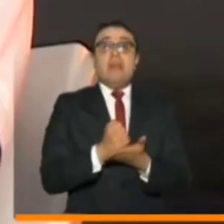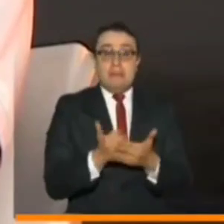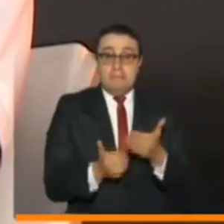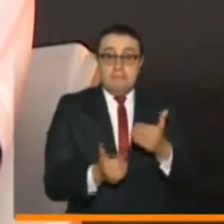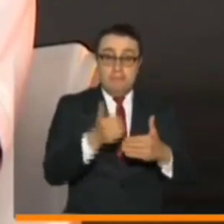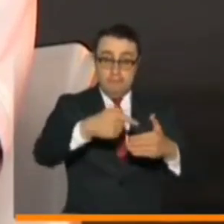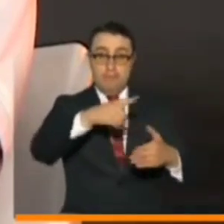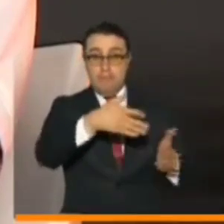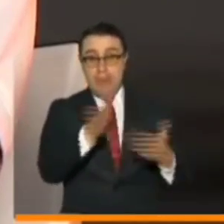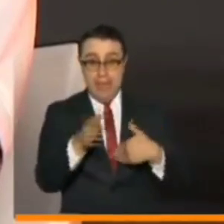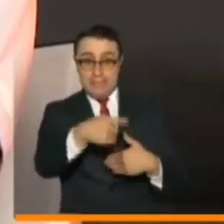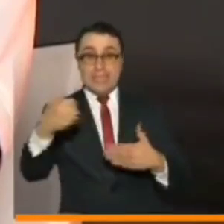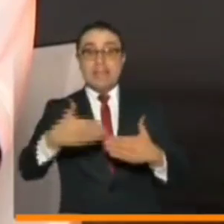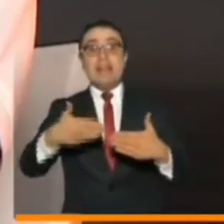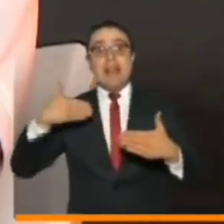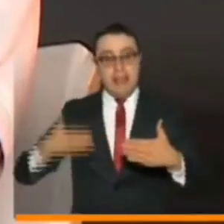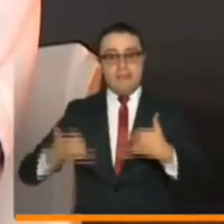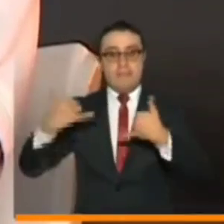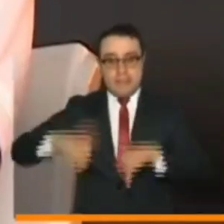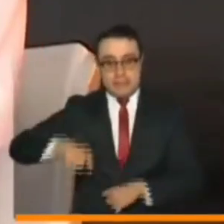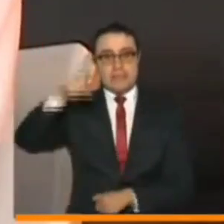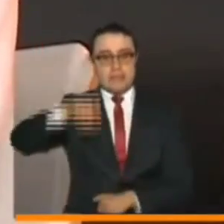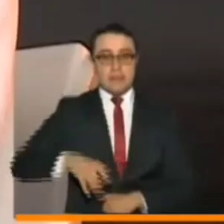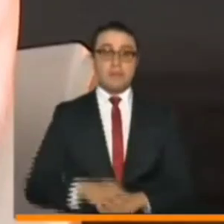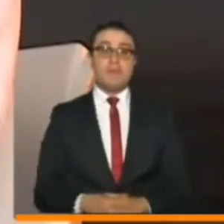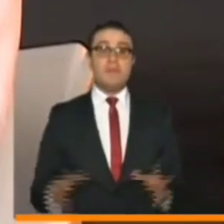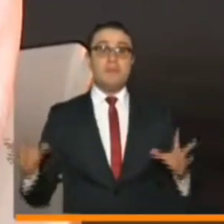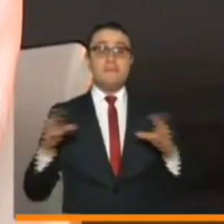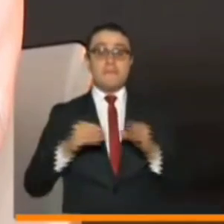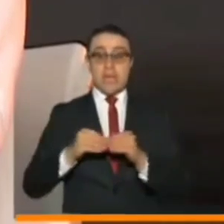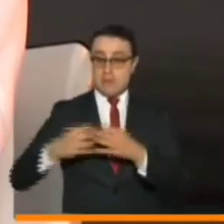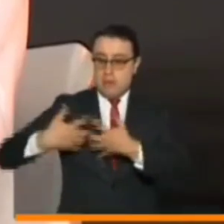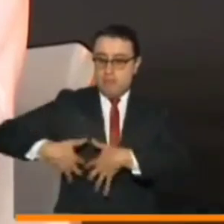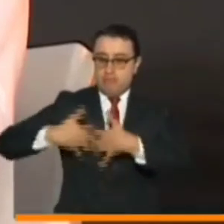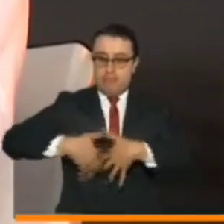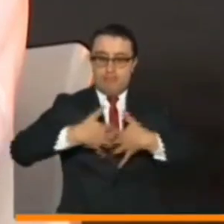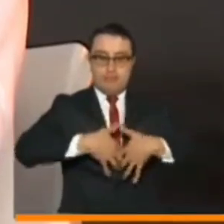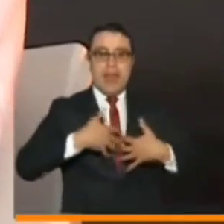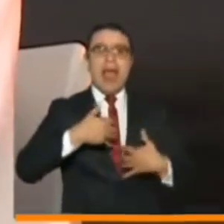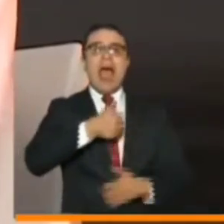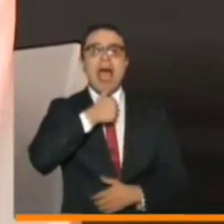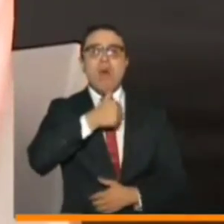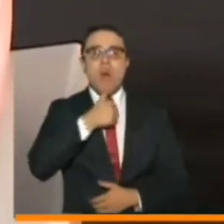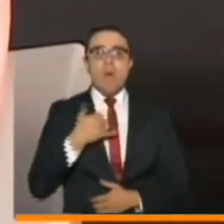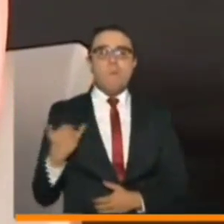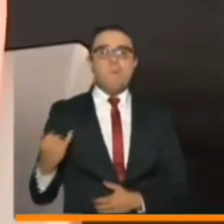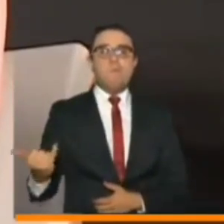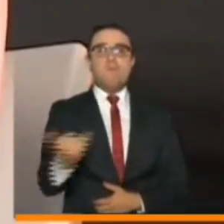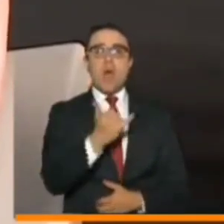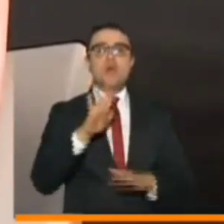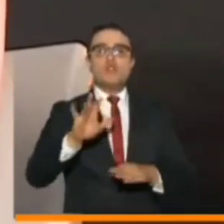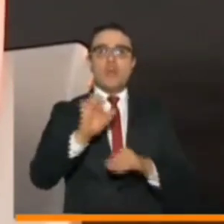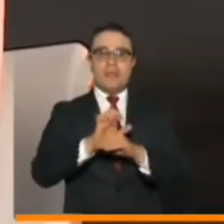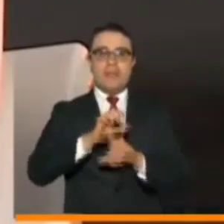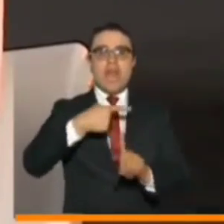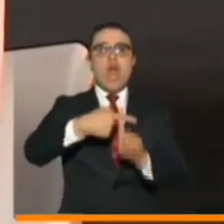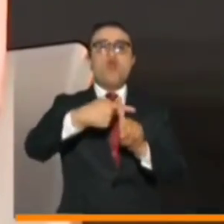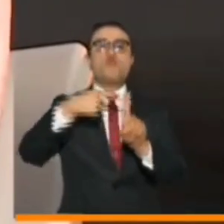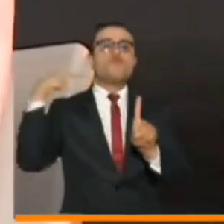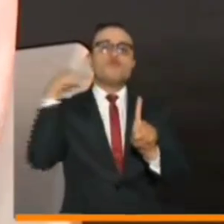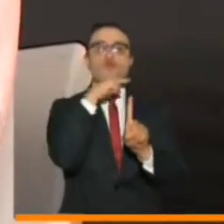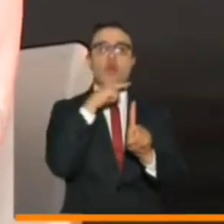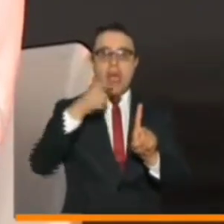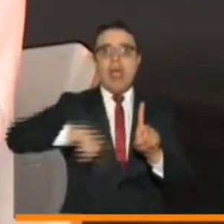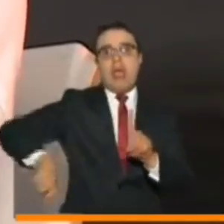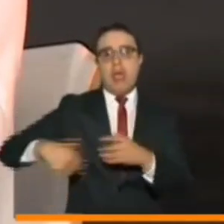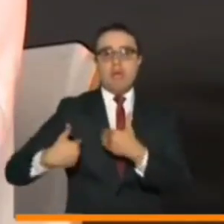100, y seguiremos con las plantas móviles de potabilización de agua que hoy opera la Cruz Roja. También,